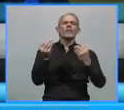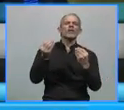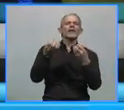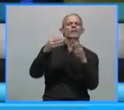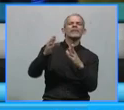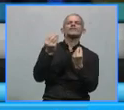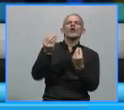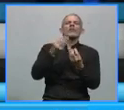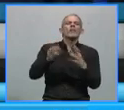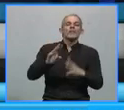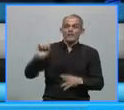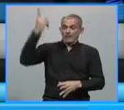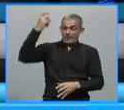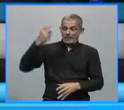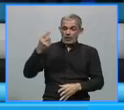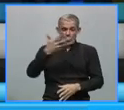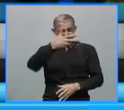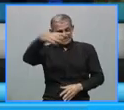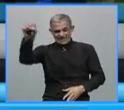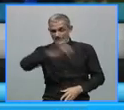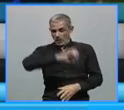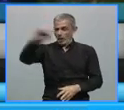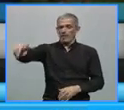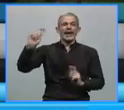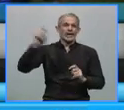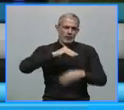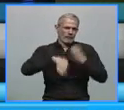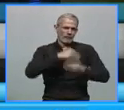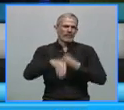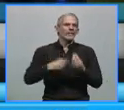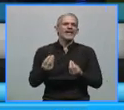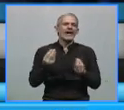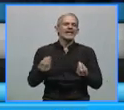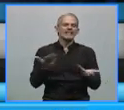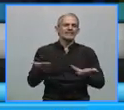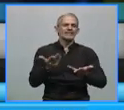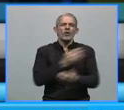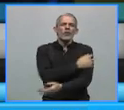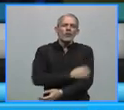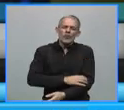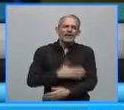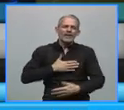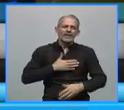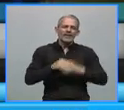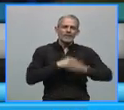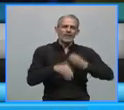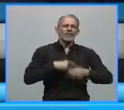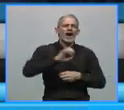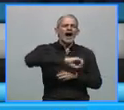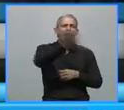rugby Quién fue el primero que te lleva En qué club mi familia es es muy humilde